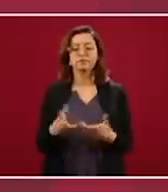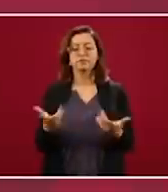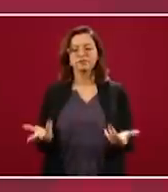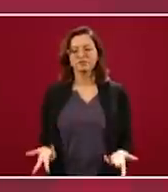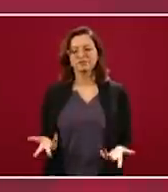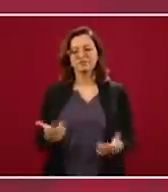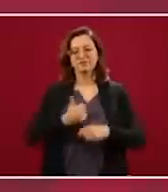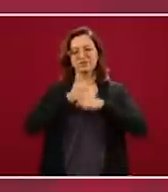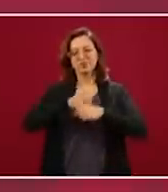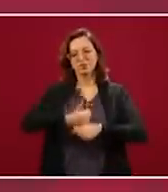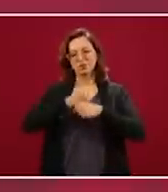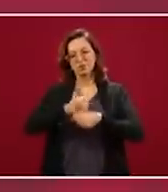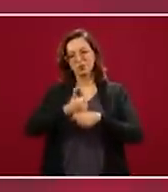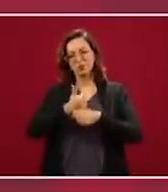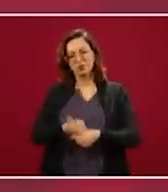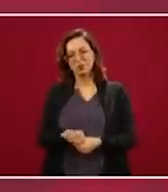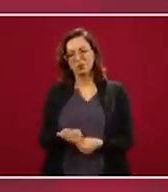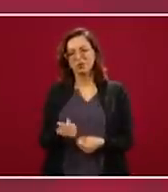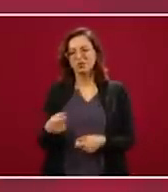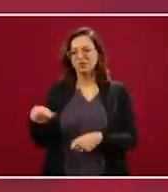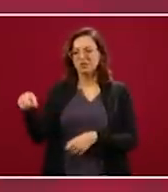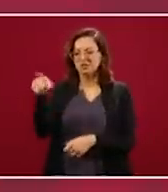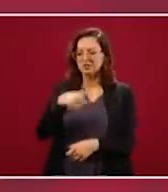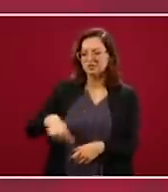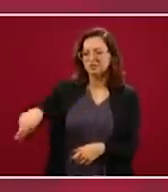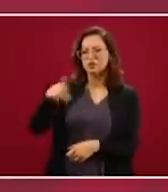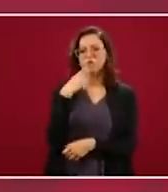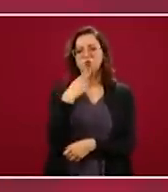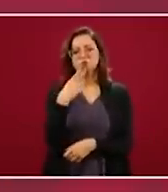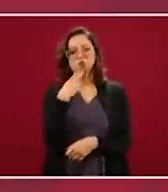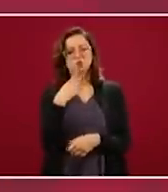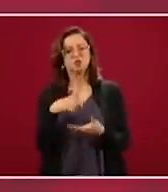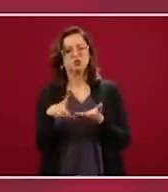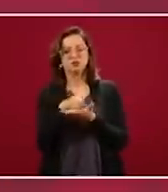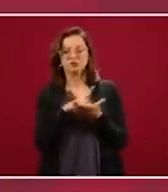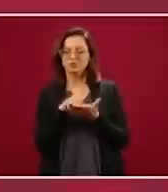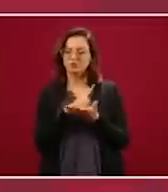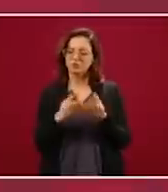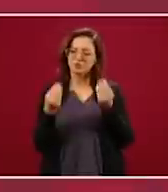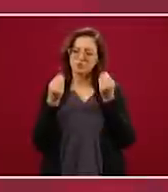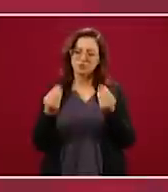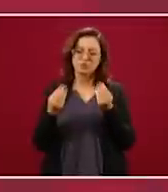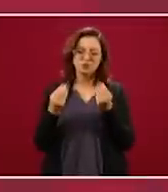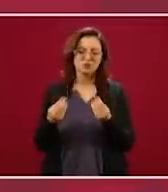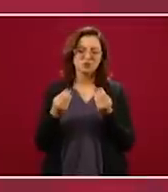muchas desgracias el consumo de las drogas, muchas, muchas,